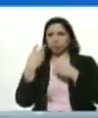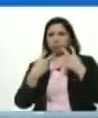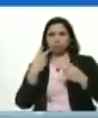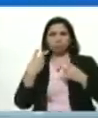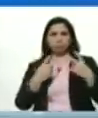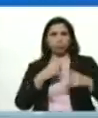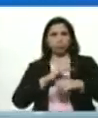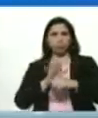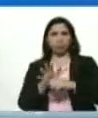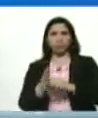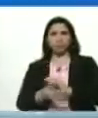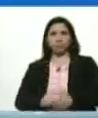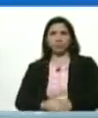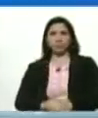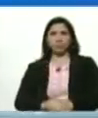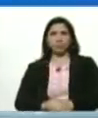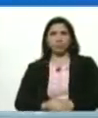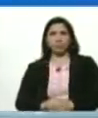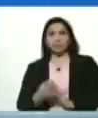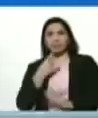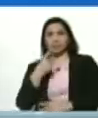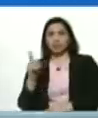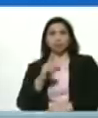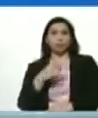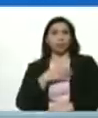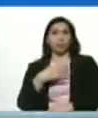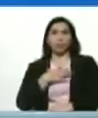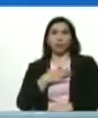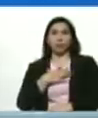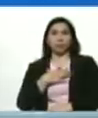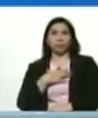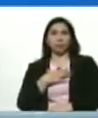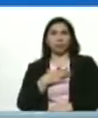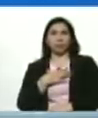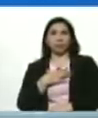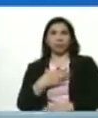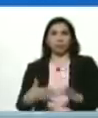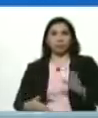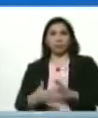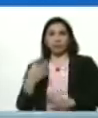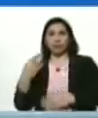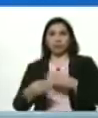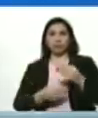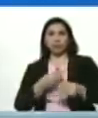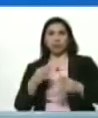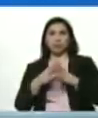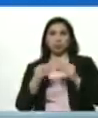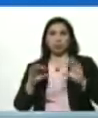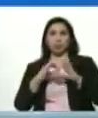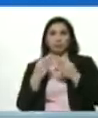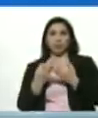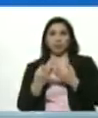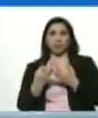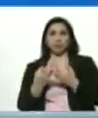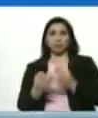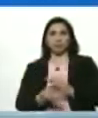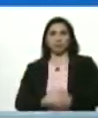y además dice no puedo ir a hacerme con toda la familia con la familia